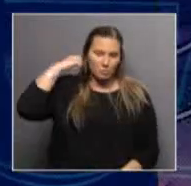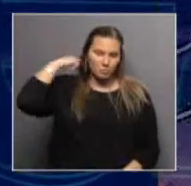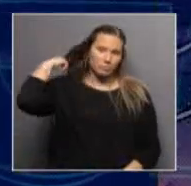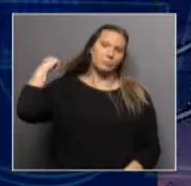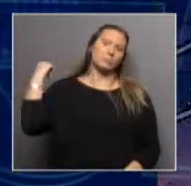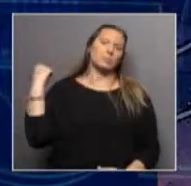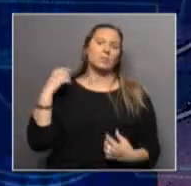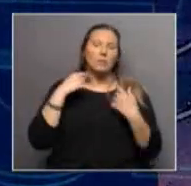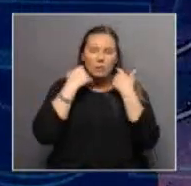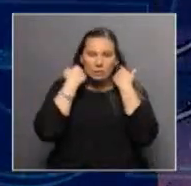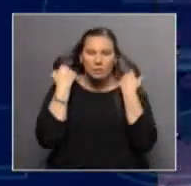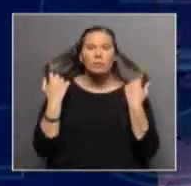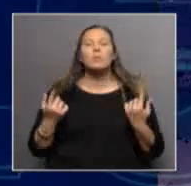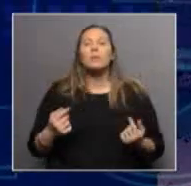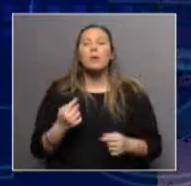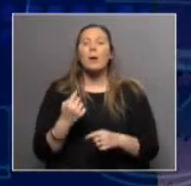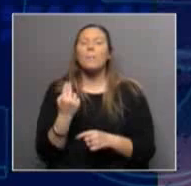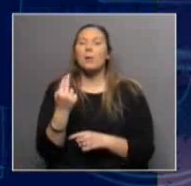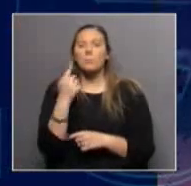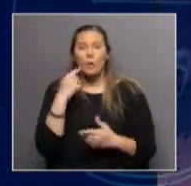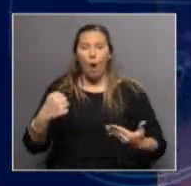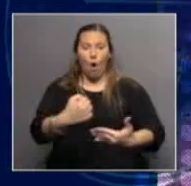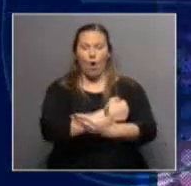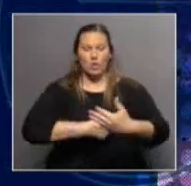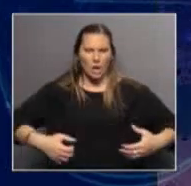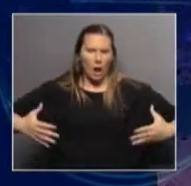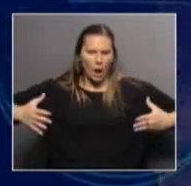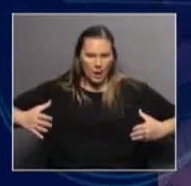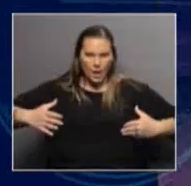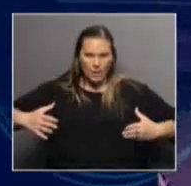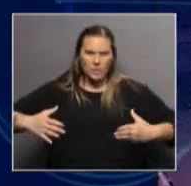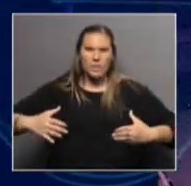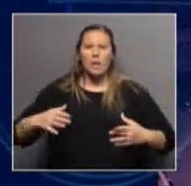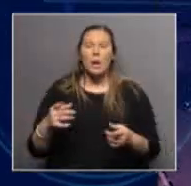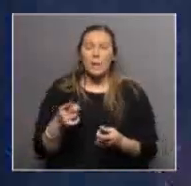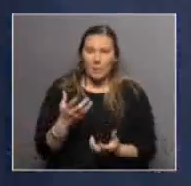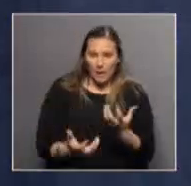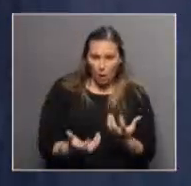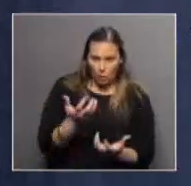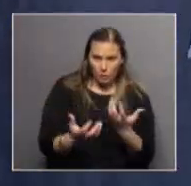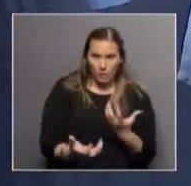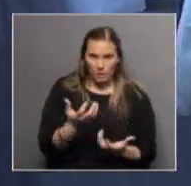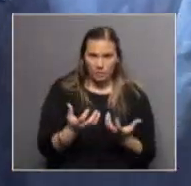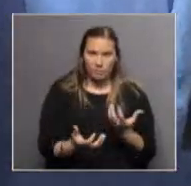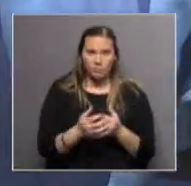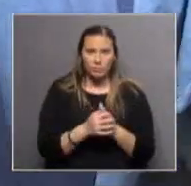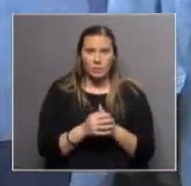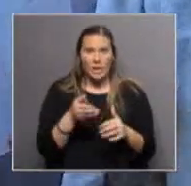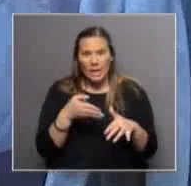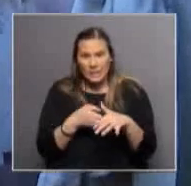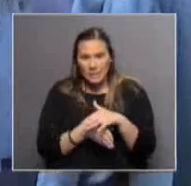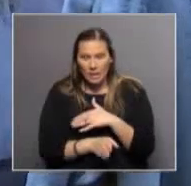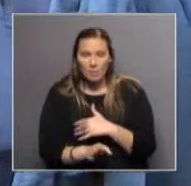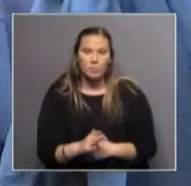Pasen. Permiso, venimos por acá. Bueno, mira, ahí hay unas ollas de las grandes, las ollas que se utilizan para cocinar. Y entramos por